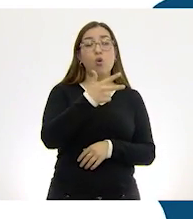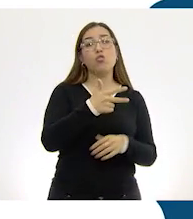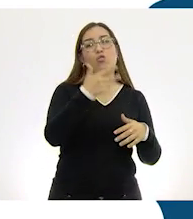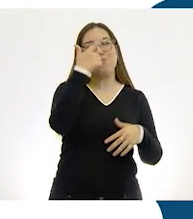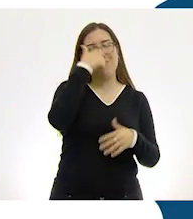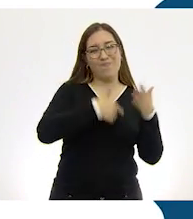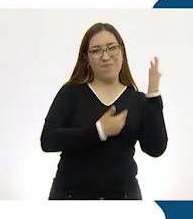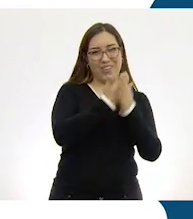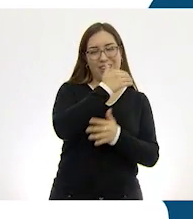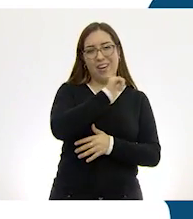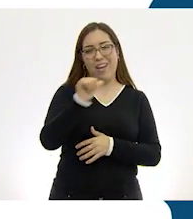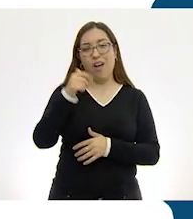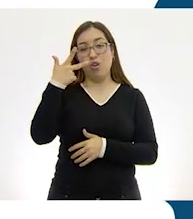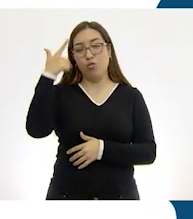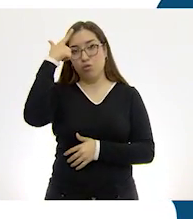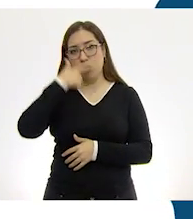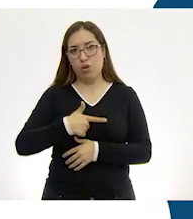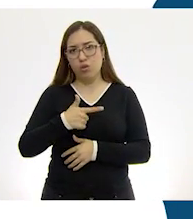horas al teléfono